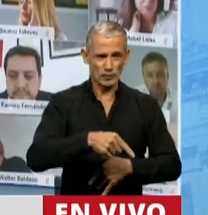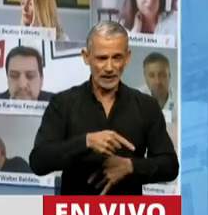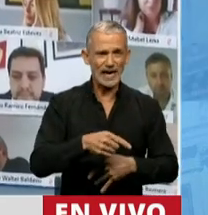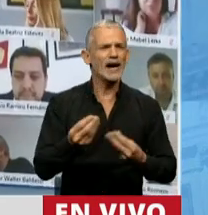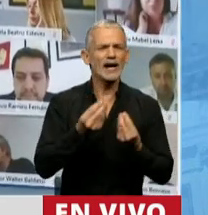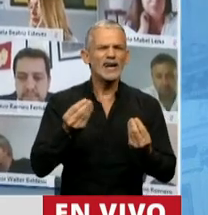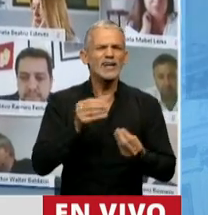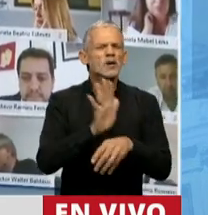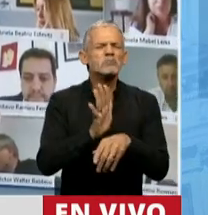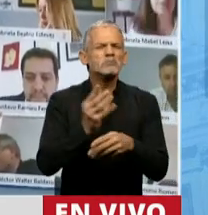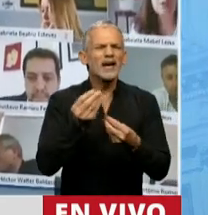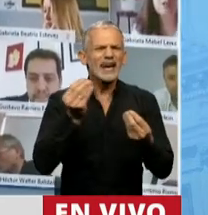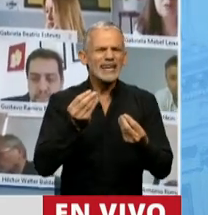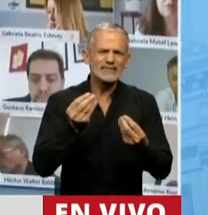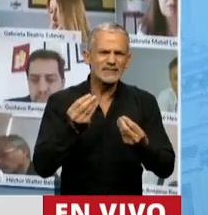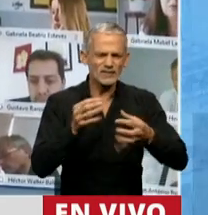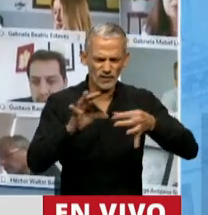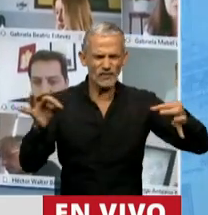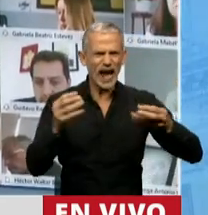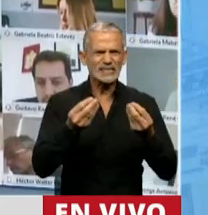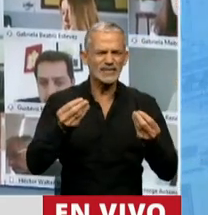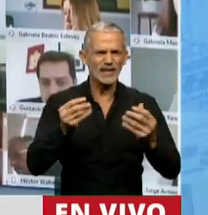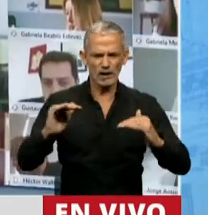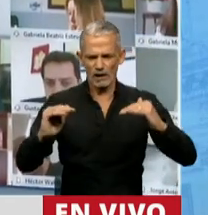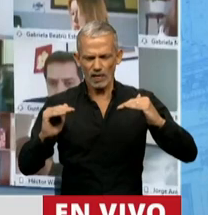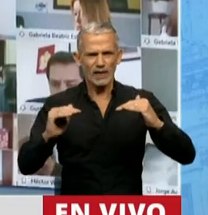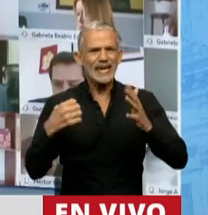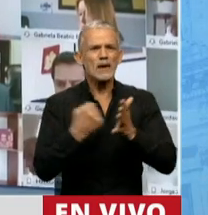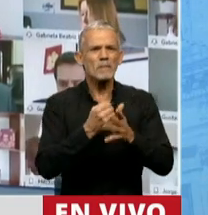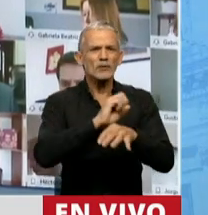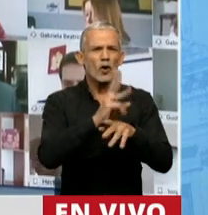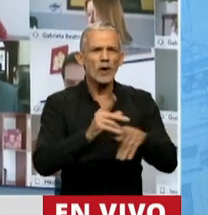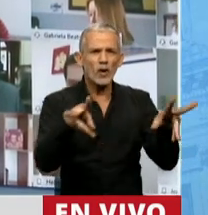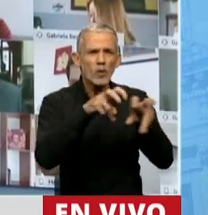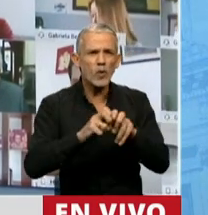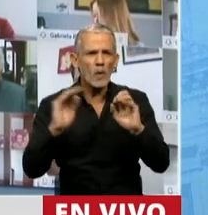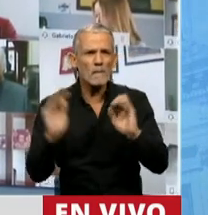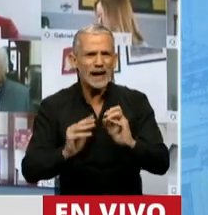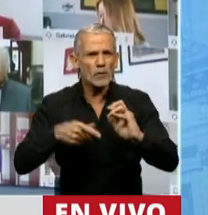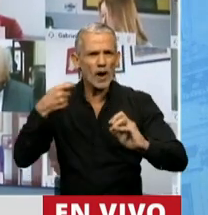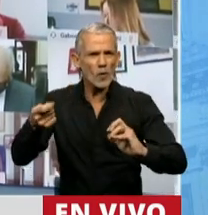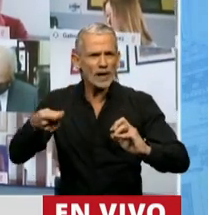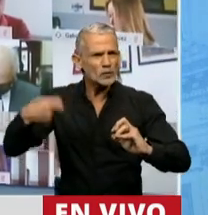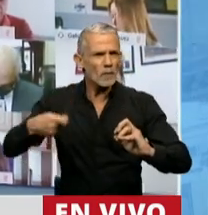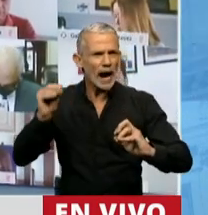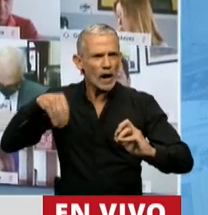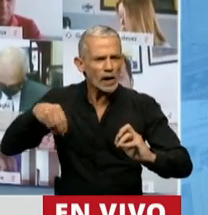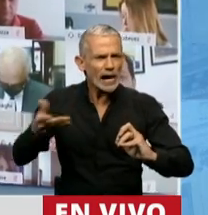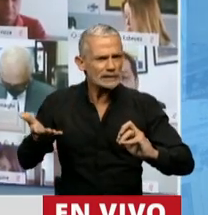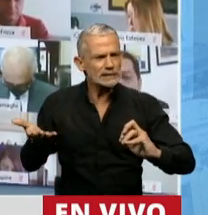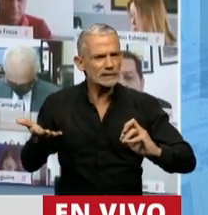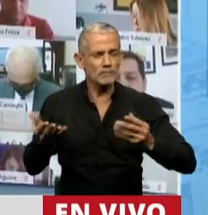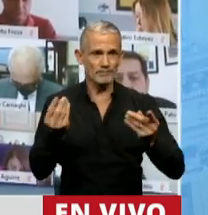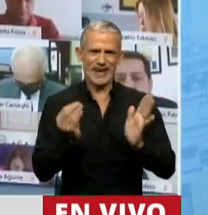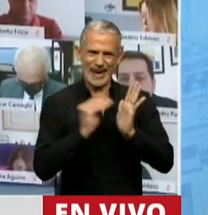¿qué quería decir esta cuestión de compensar el impacto eventual en los recursos previsionales? Y acordamos